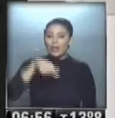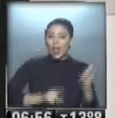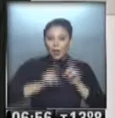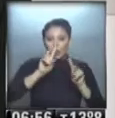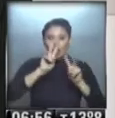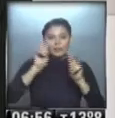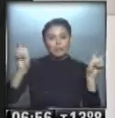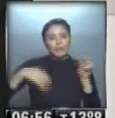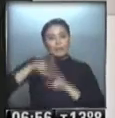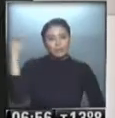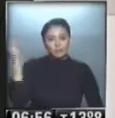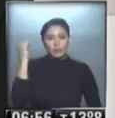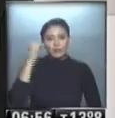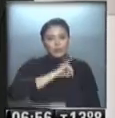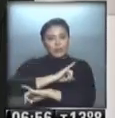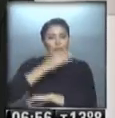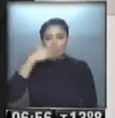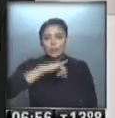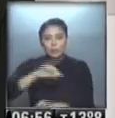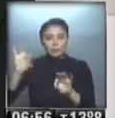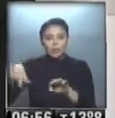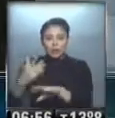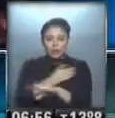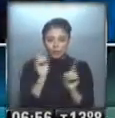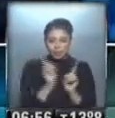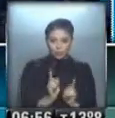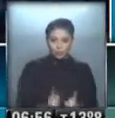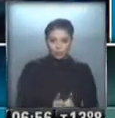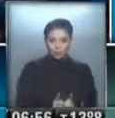de los temas destacados que estaremos desarrollando en minutos en Visión 7.